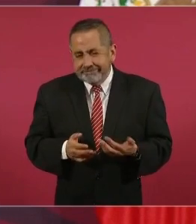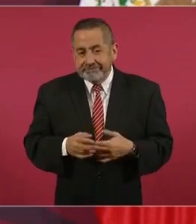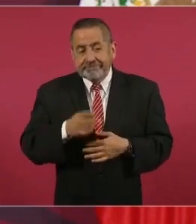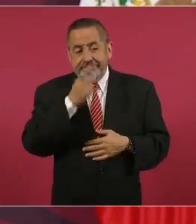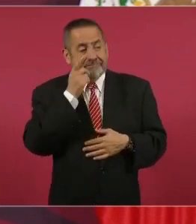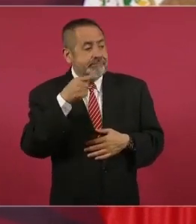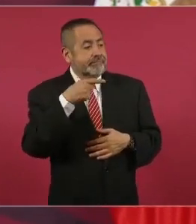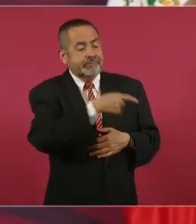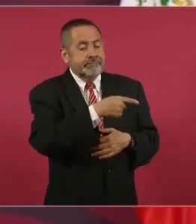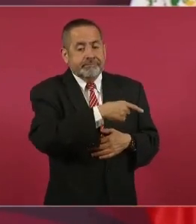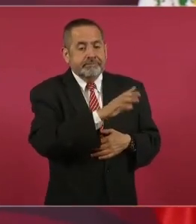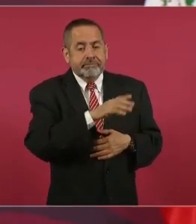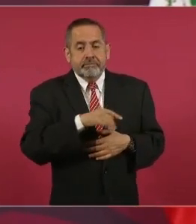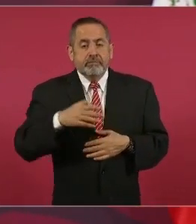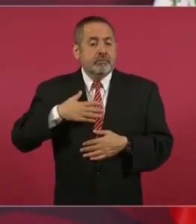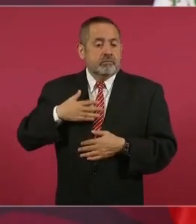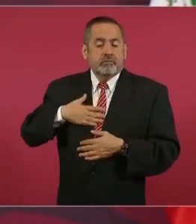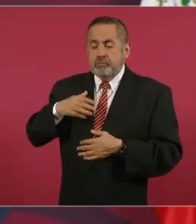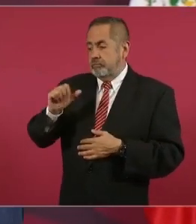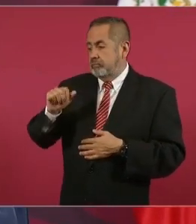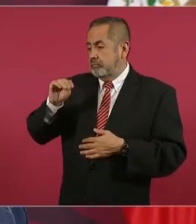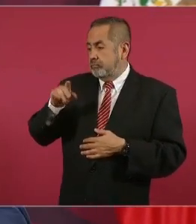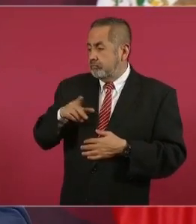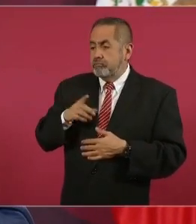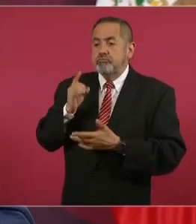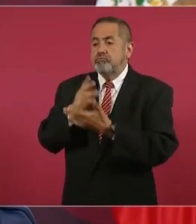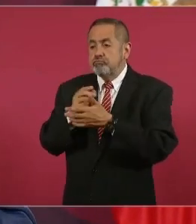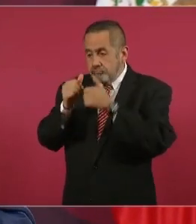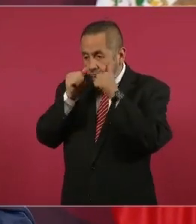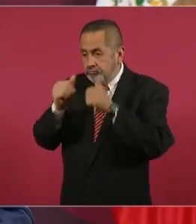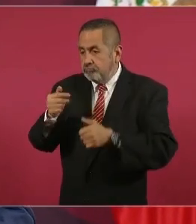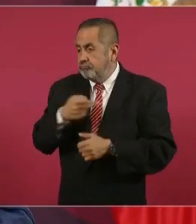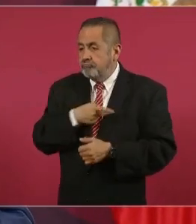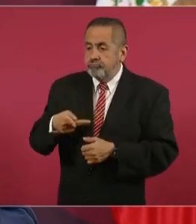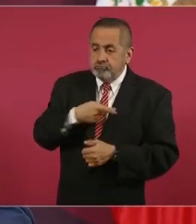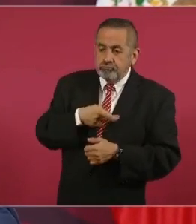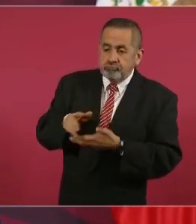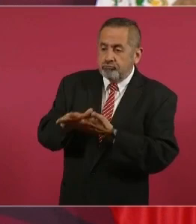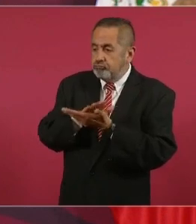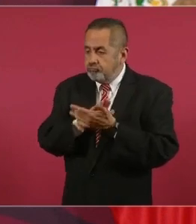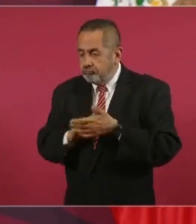nada más representamos a los sectores populares,